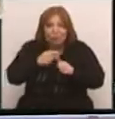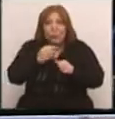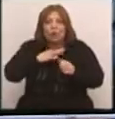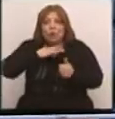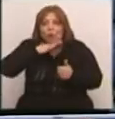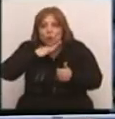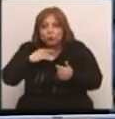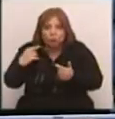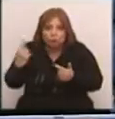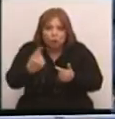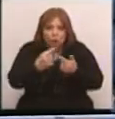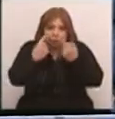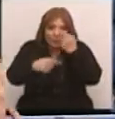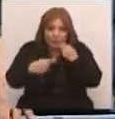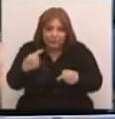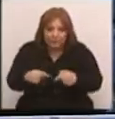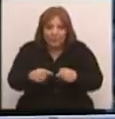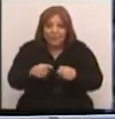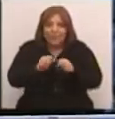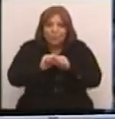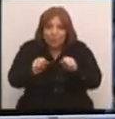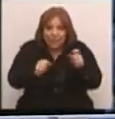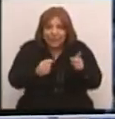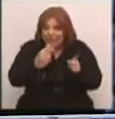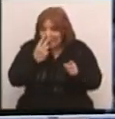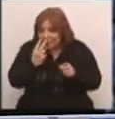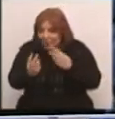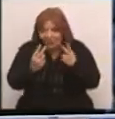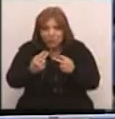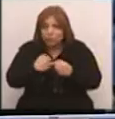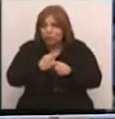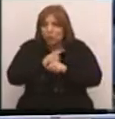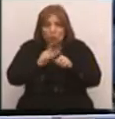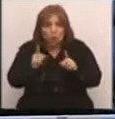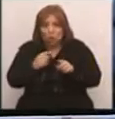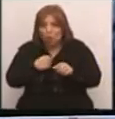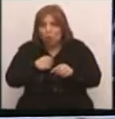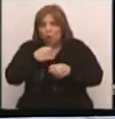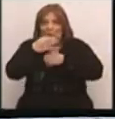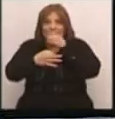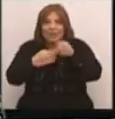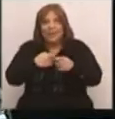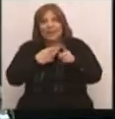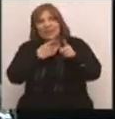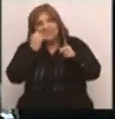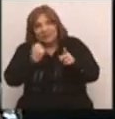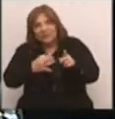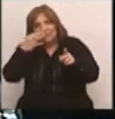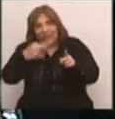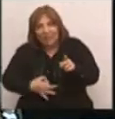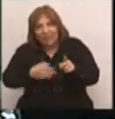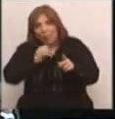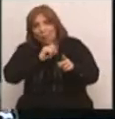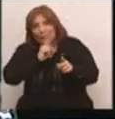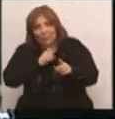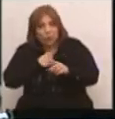quizás los vivió tangencialmente. Yo no estoy poniendo acá tampoco juicios de valor sobre ella,